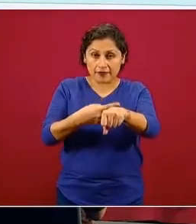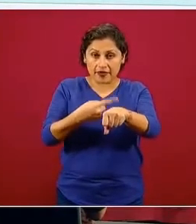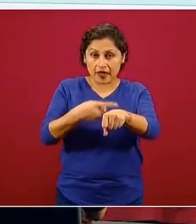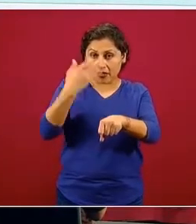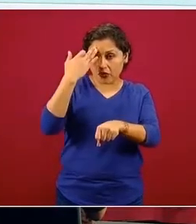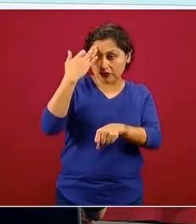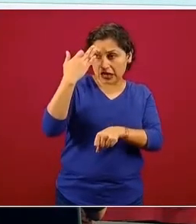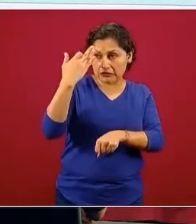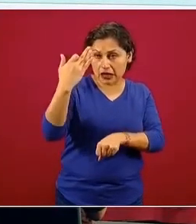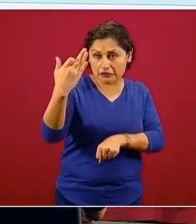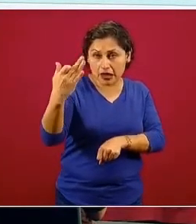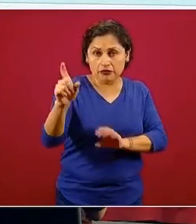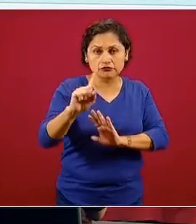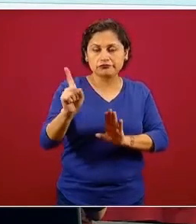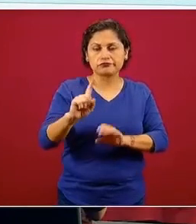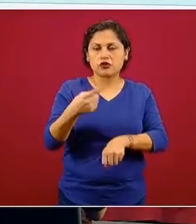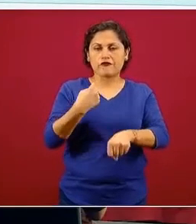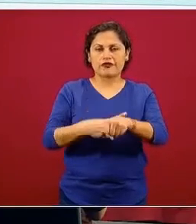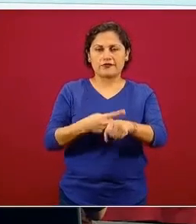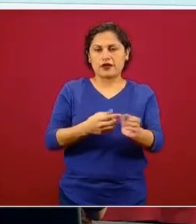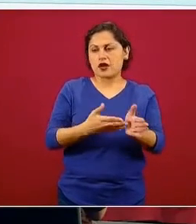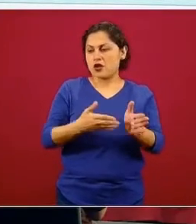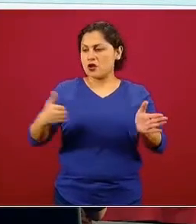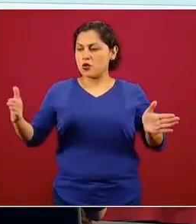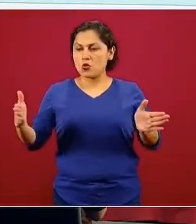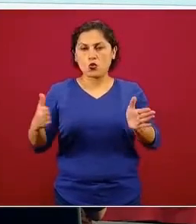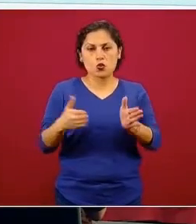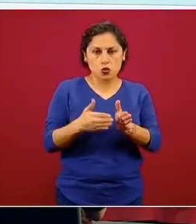es estar persiguiendo la cuenta de casos.